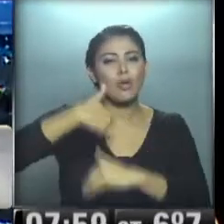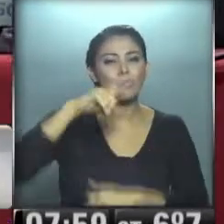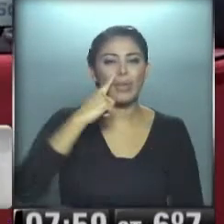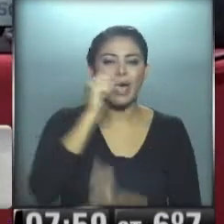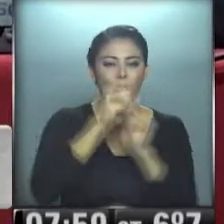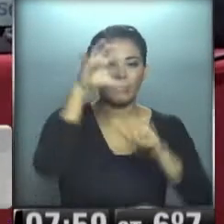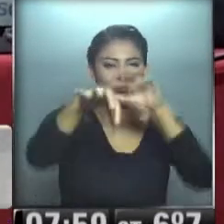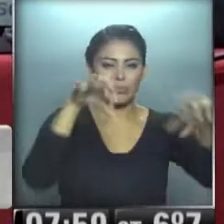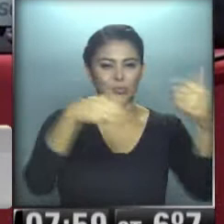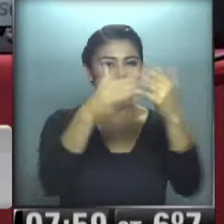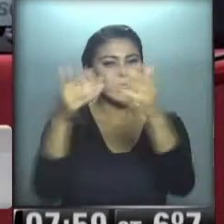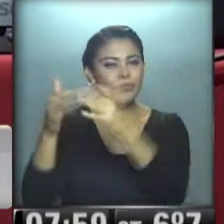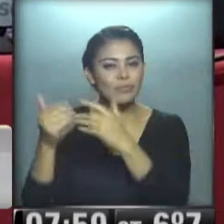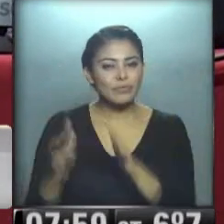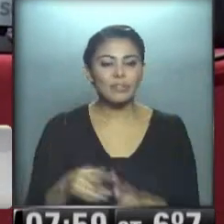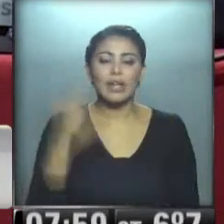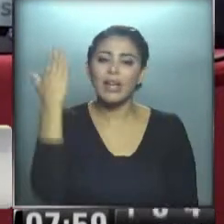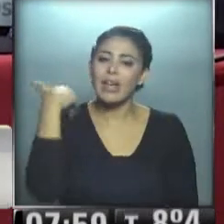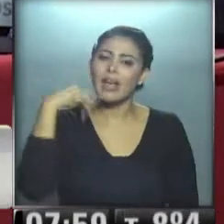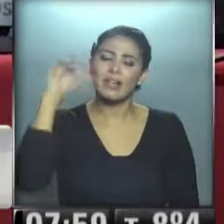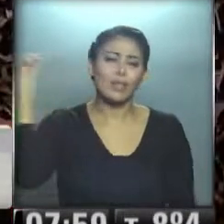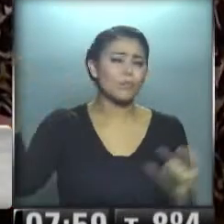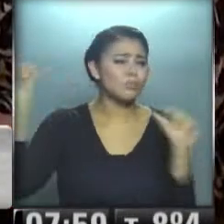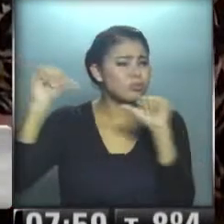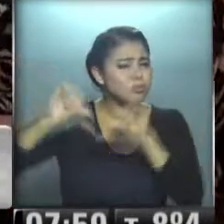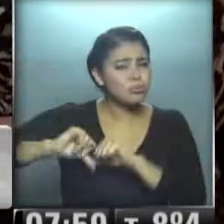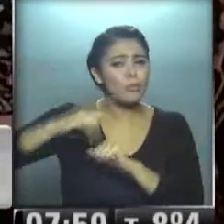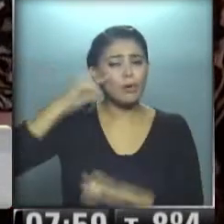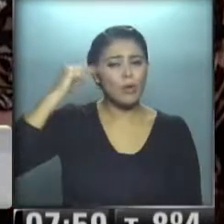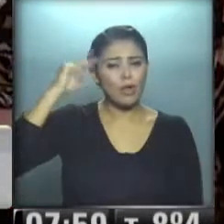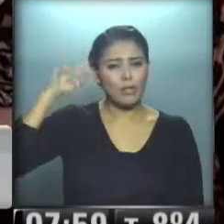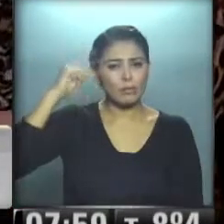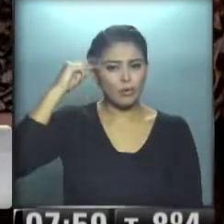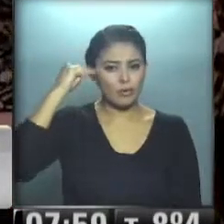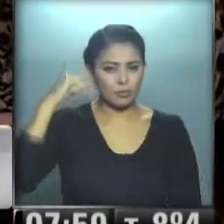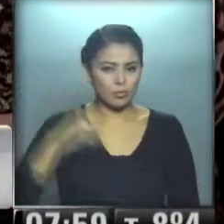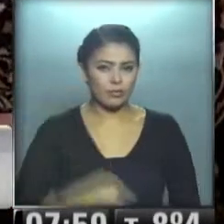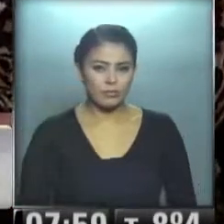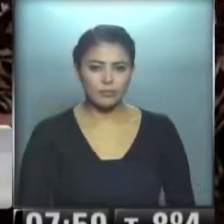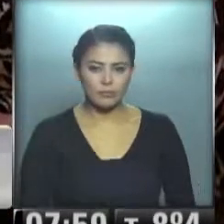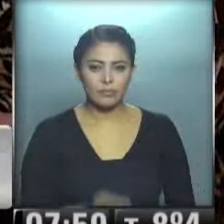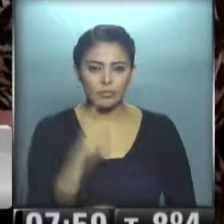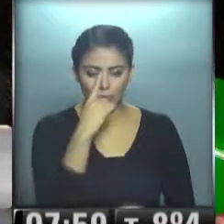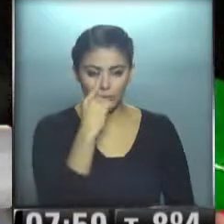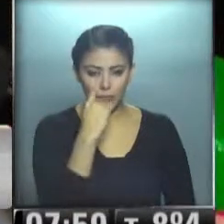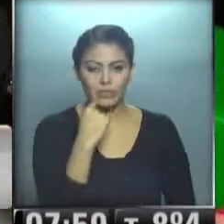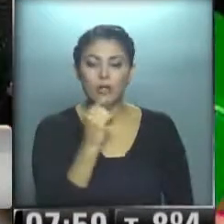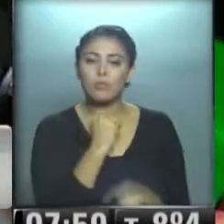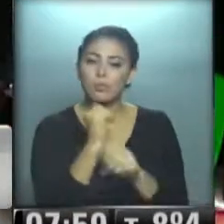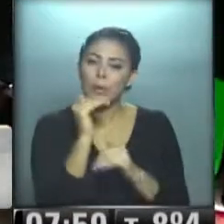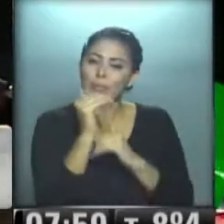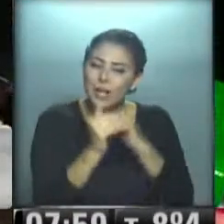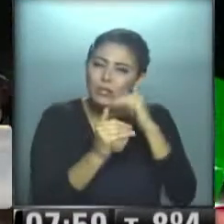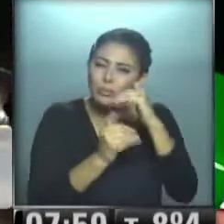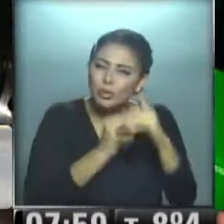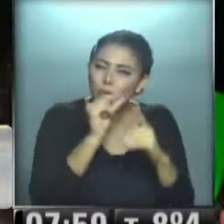industrialización que fue tan duramente castigado durante los 90. Estos son pequeños pasos que estamos dando, pero que hacen, como se